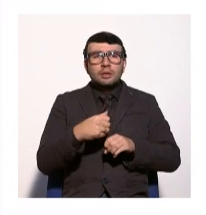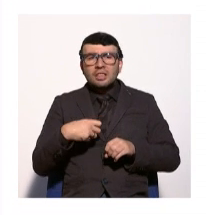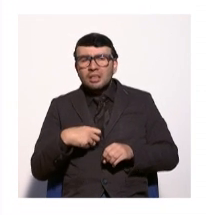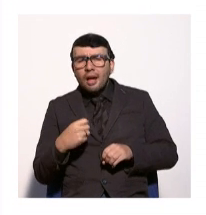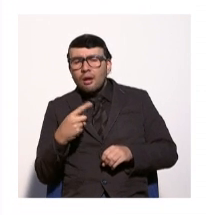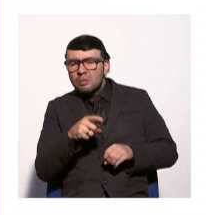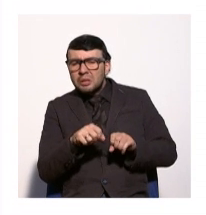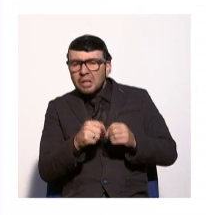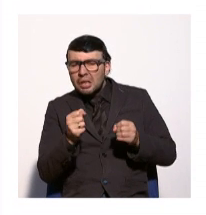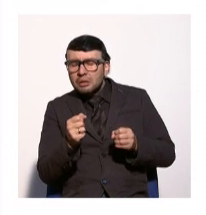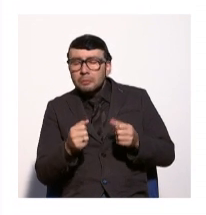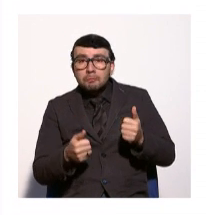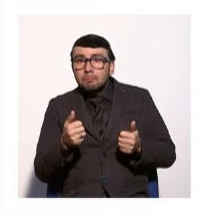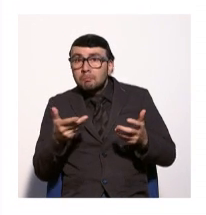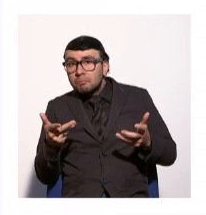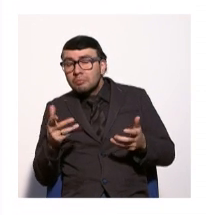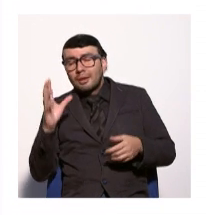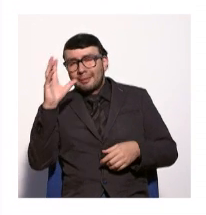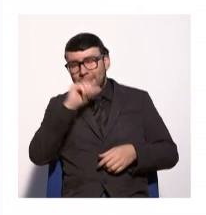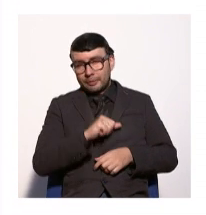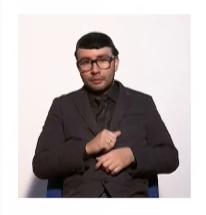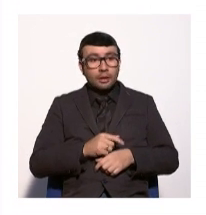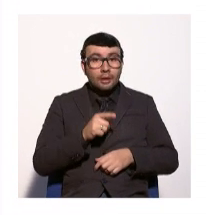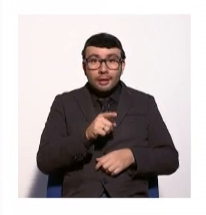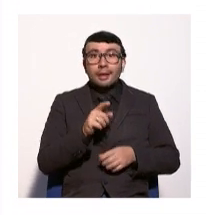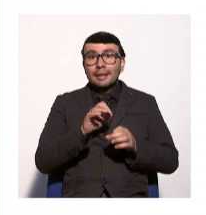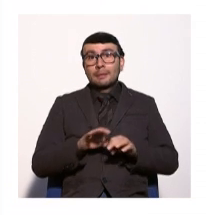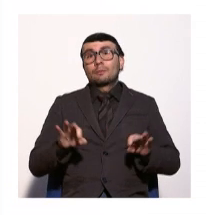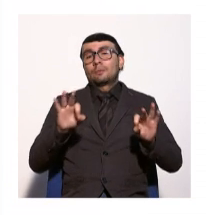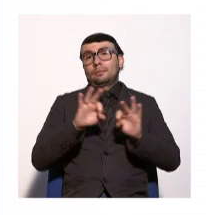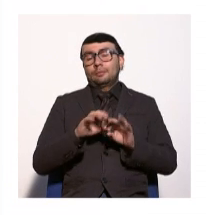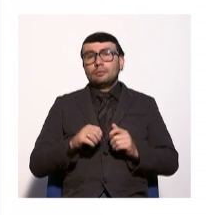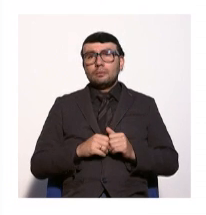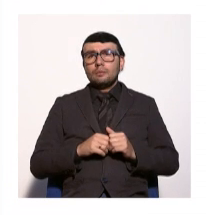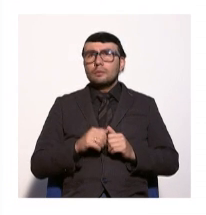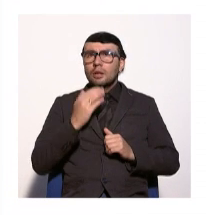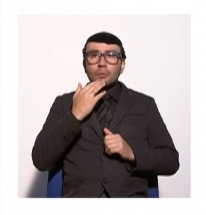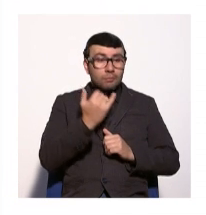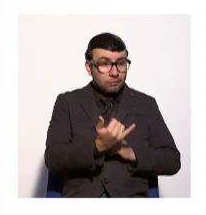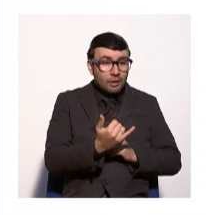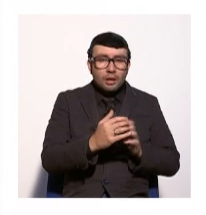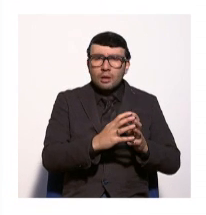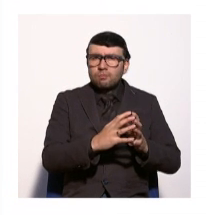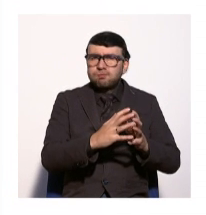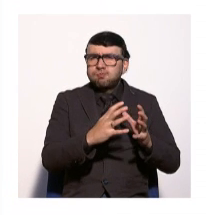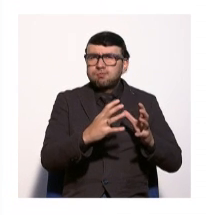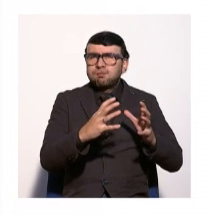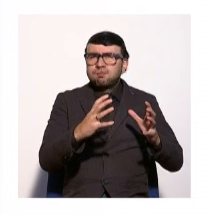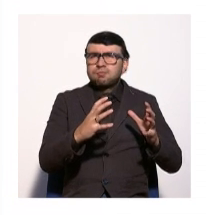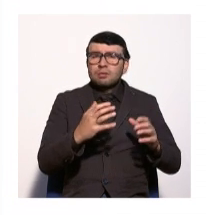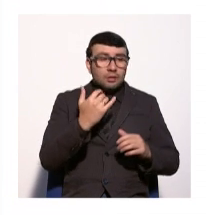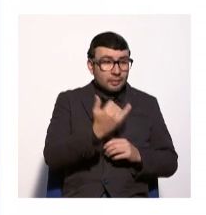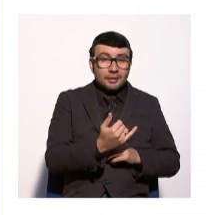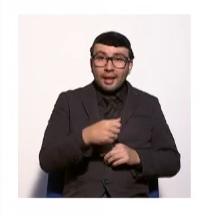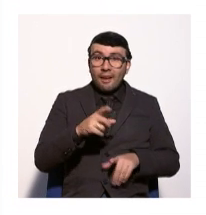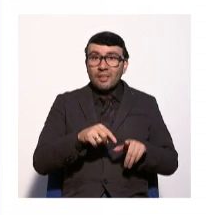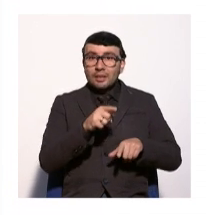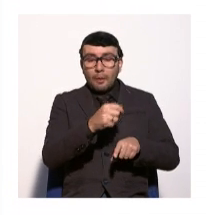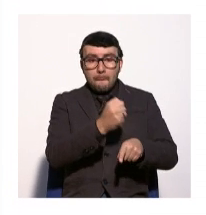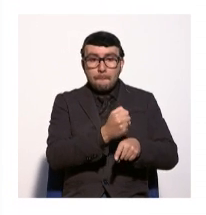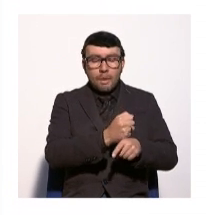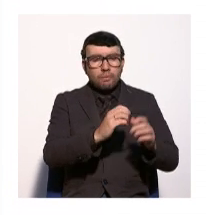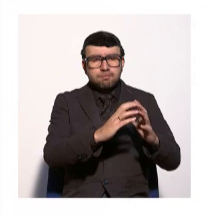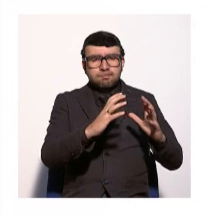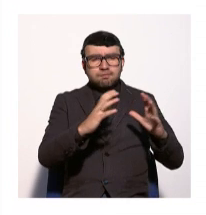lesión y esto es tan importante y cuando esto se inflama la próstata se inflama sale